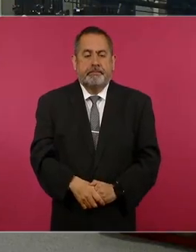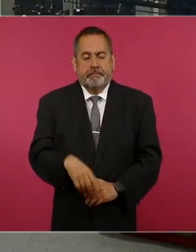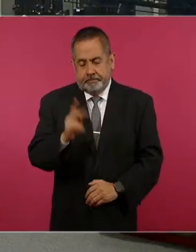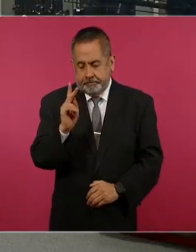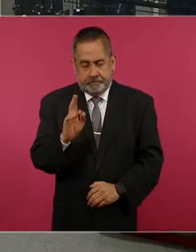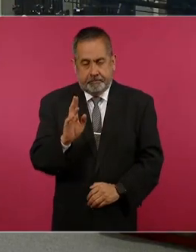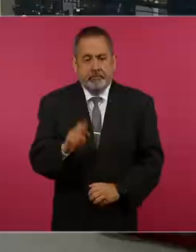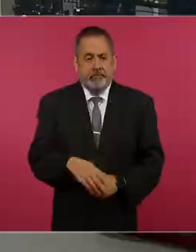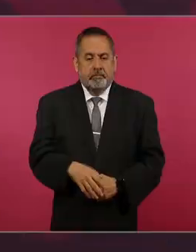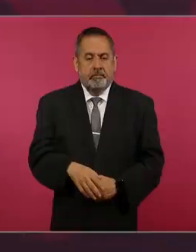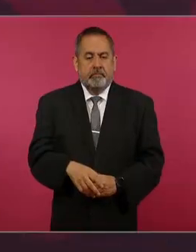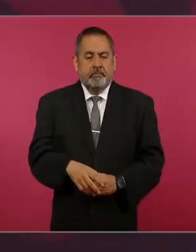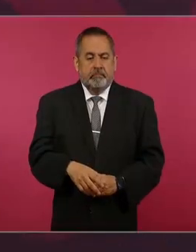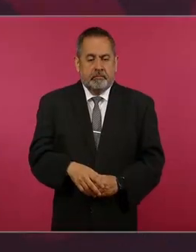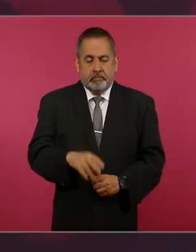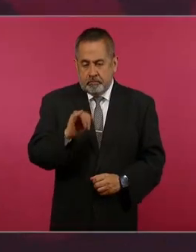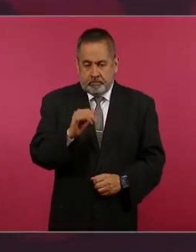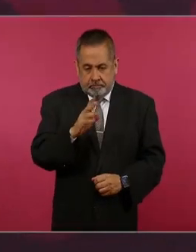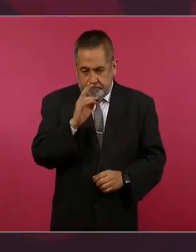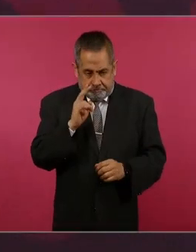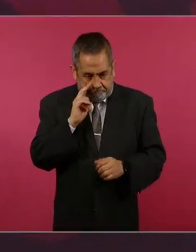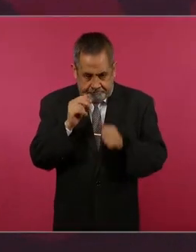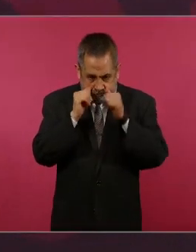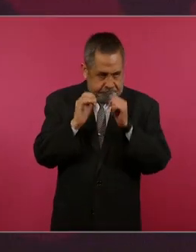No hay